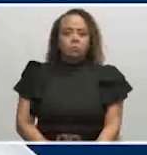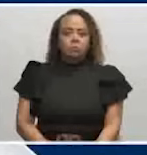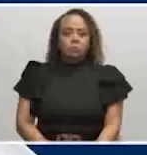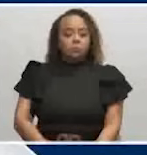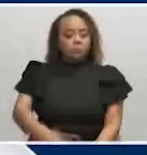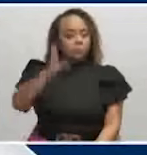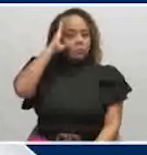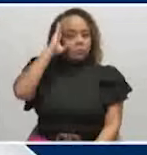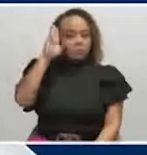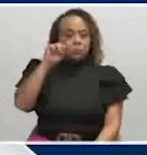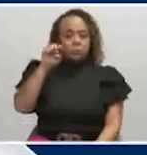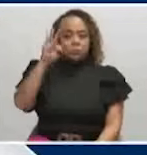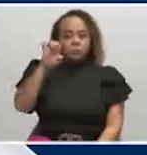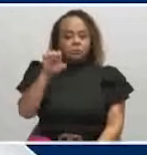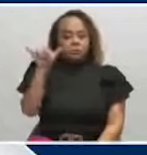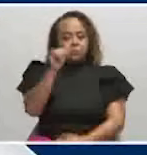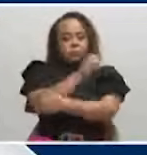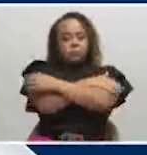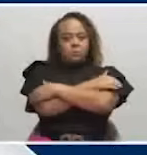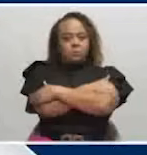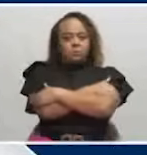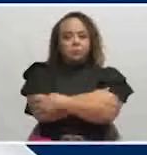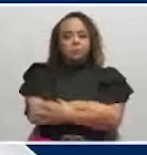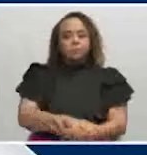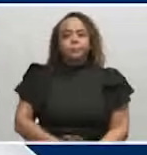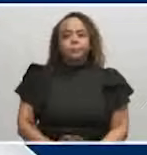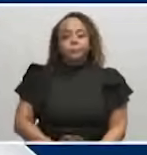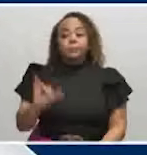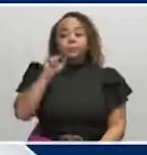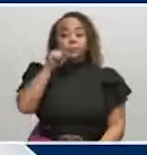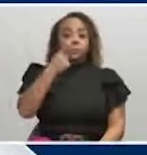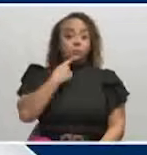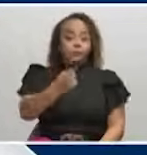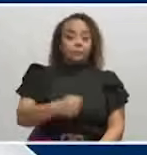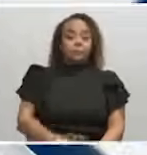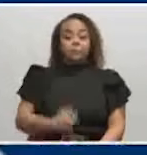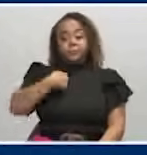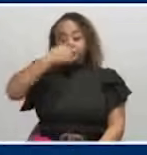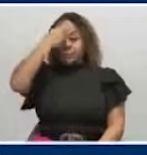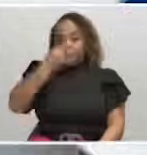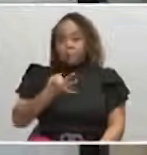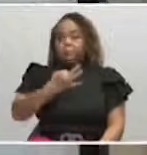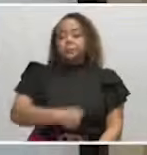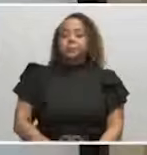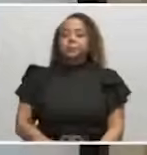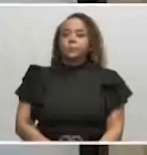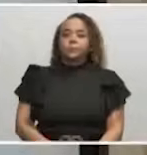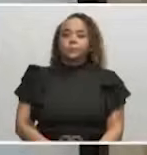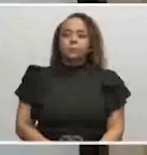¿Qué tal, Monte? Igualmente un abrazo. Como dice usted, o sea, yo creo que